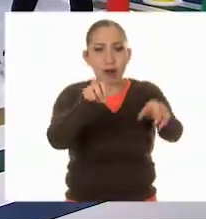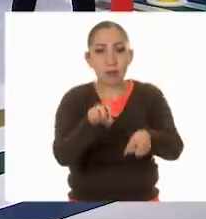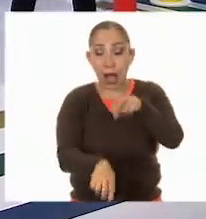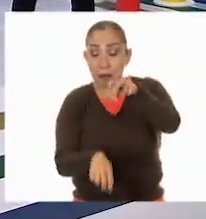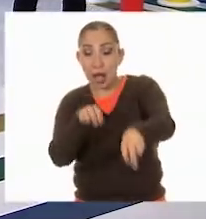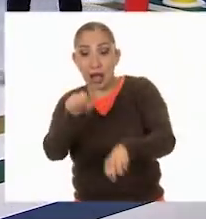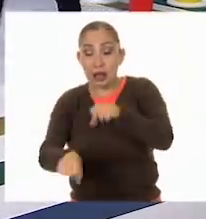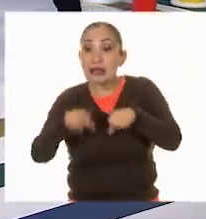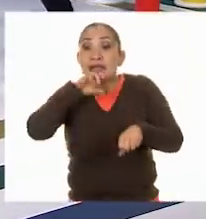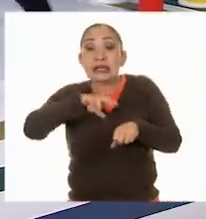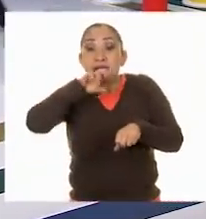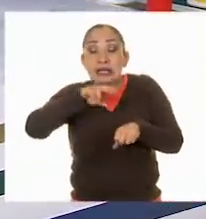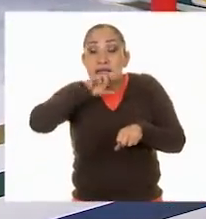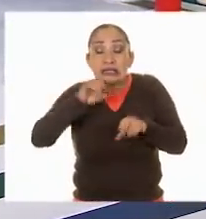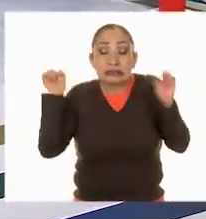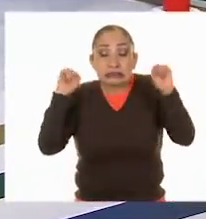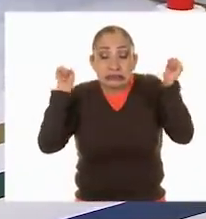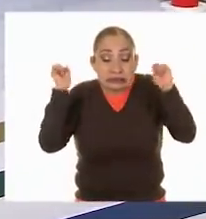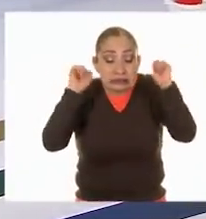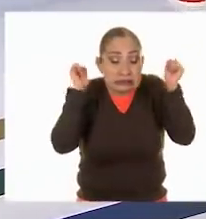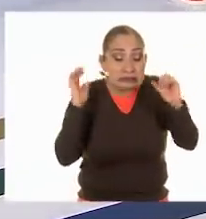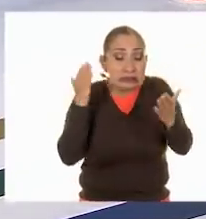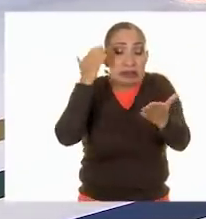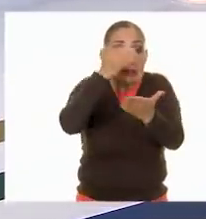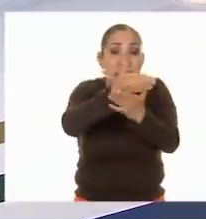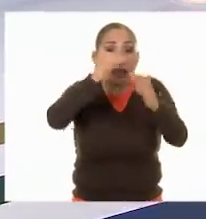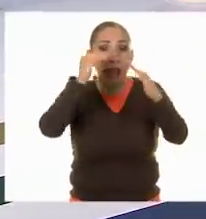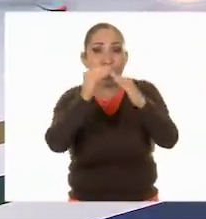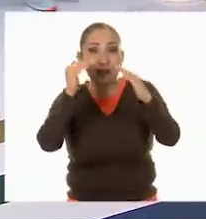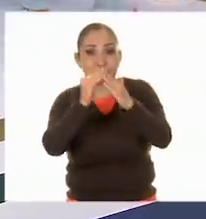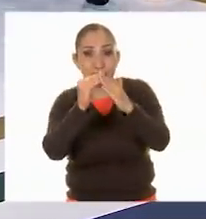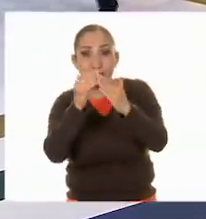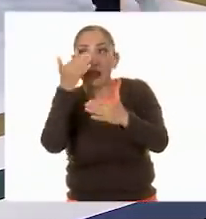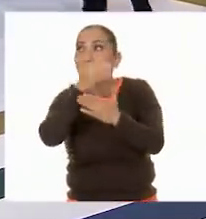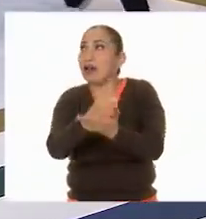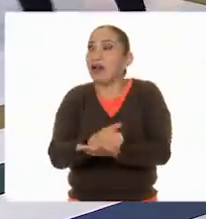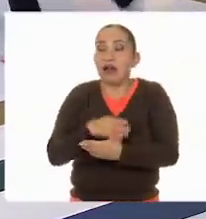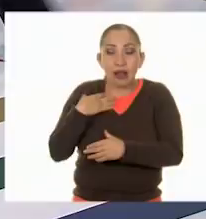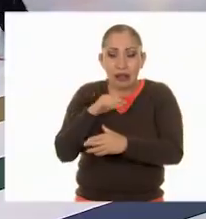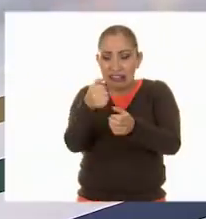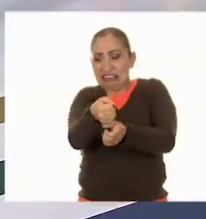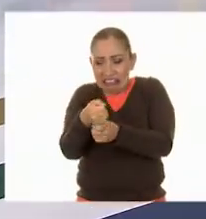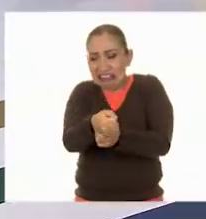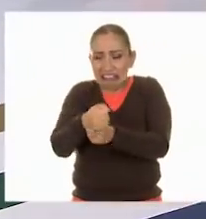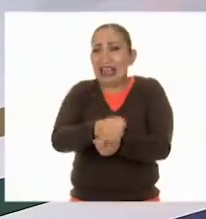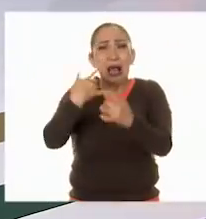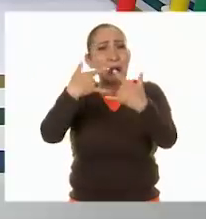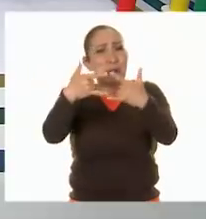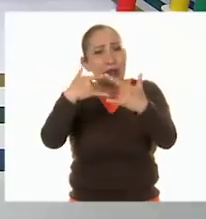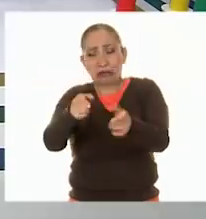y apresurar el paso para llegar pronto a casa. Al llegar no podíamos abrir la puerta